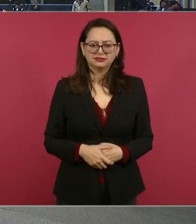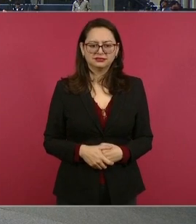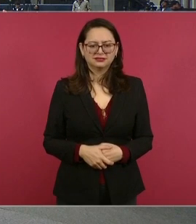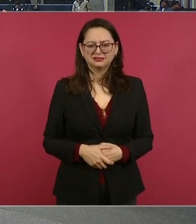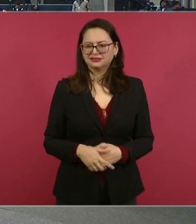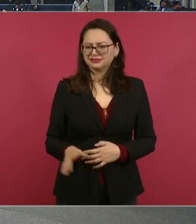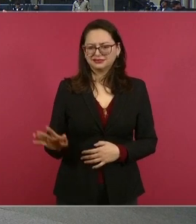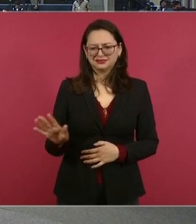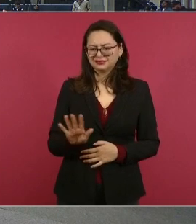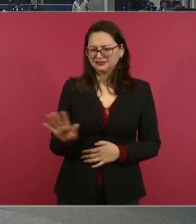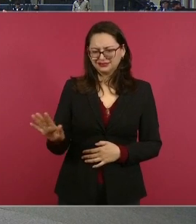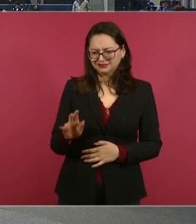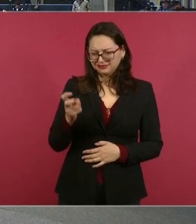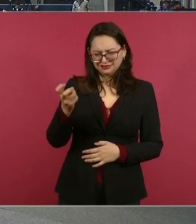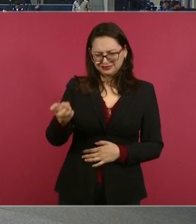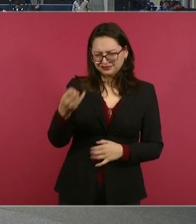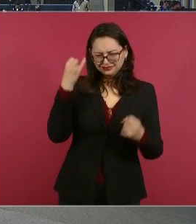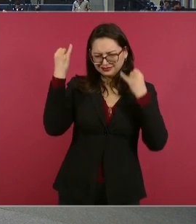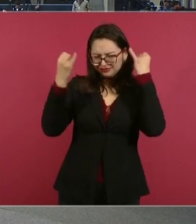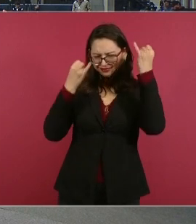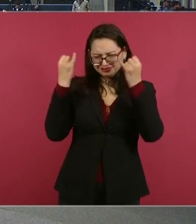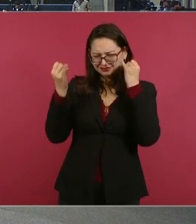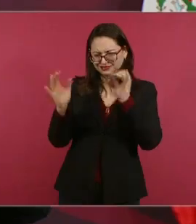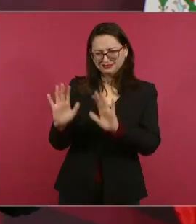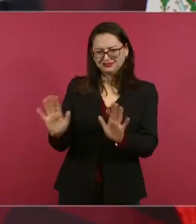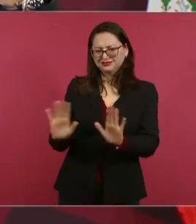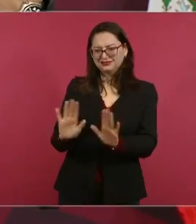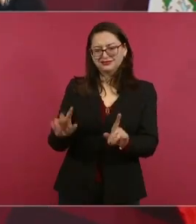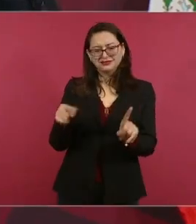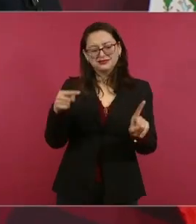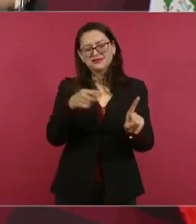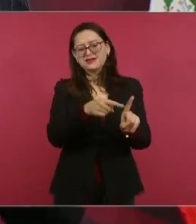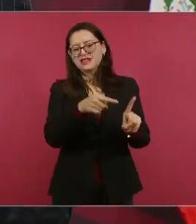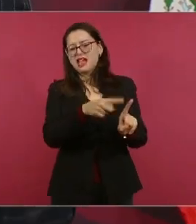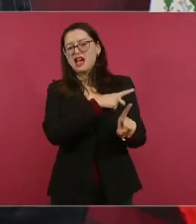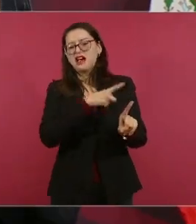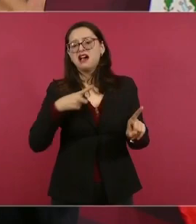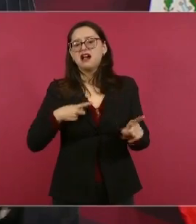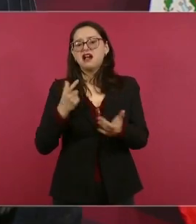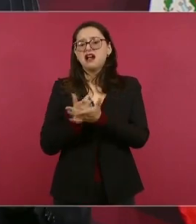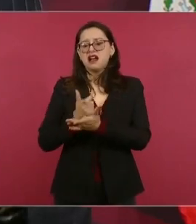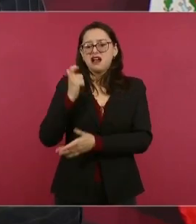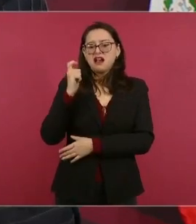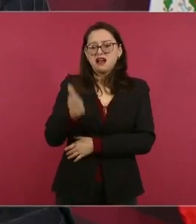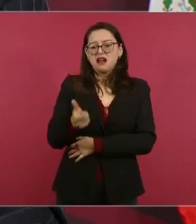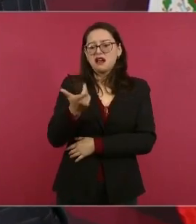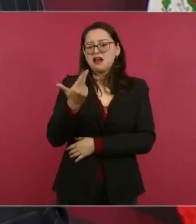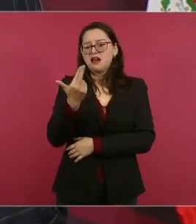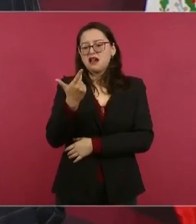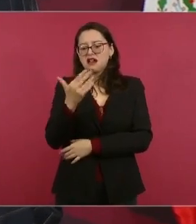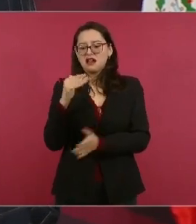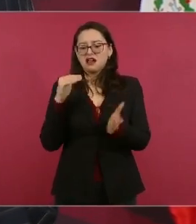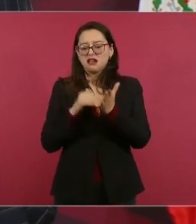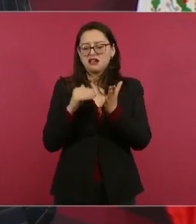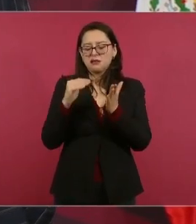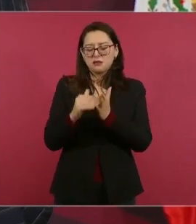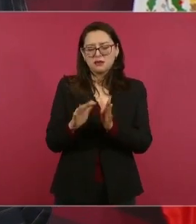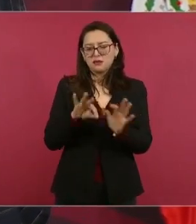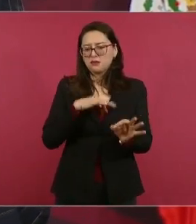No, ya esa es otra cosa. No. Son 25,000 y él es un empresario